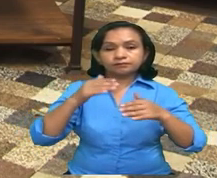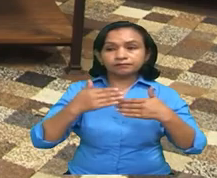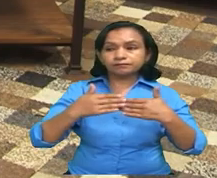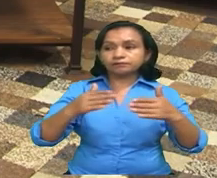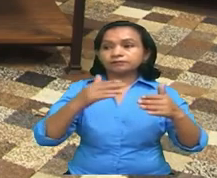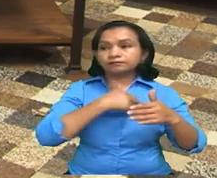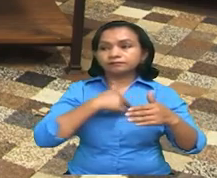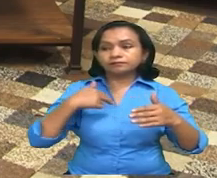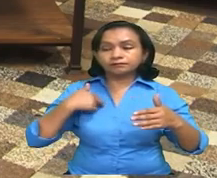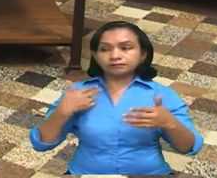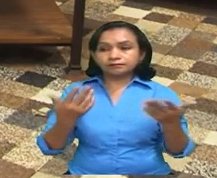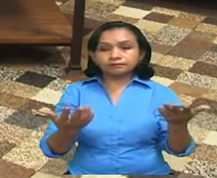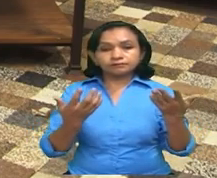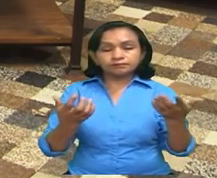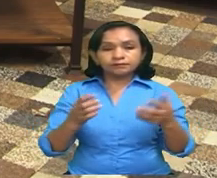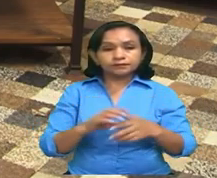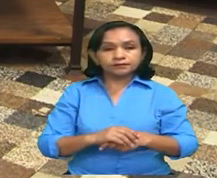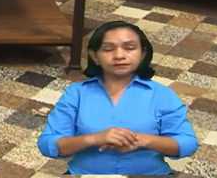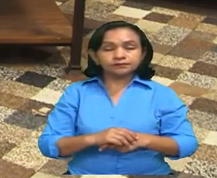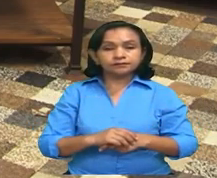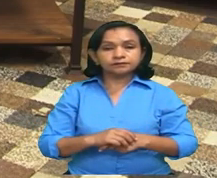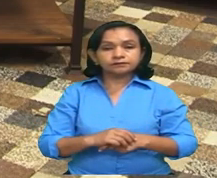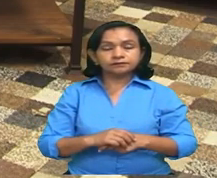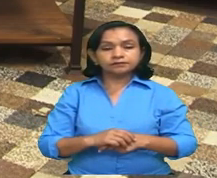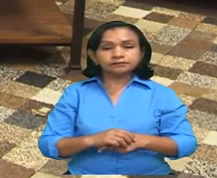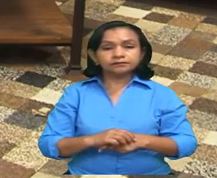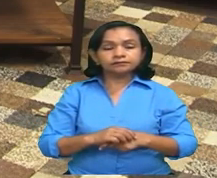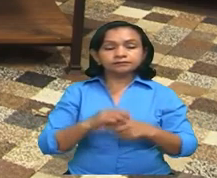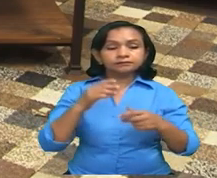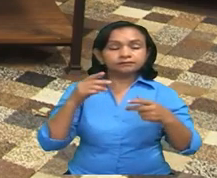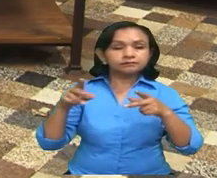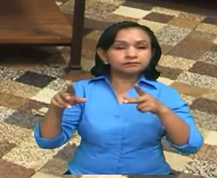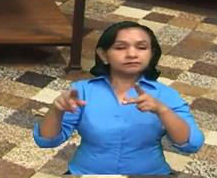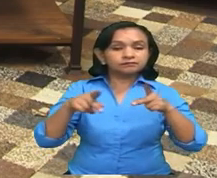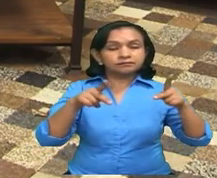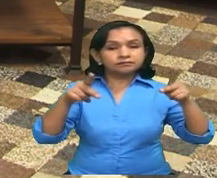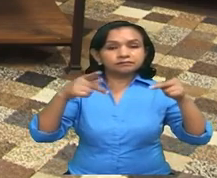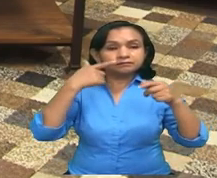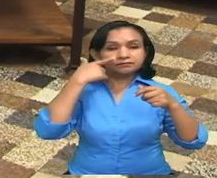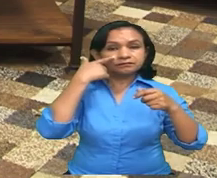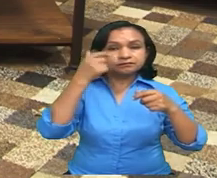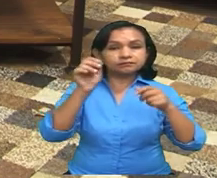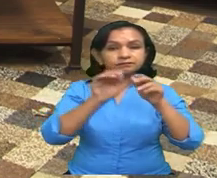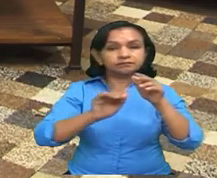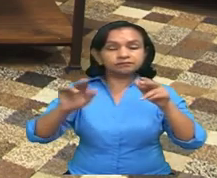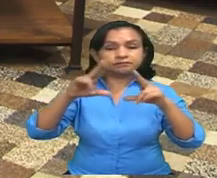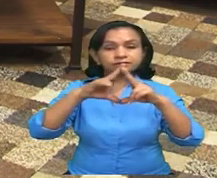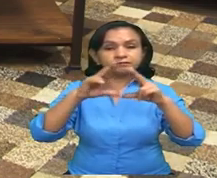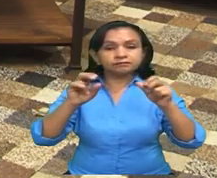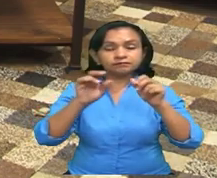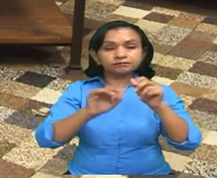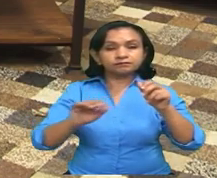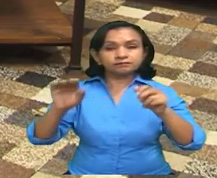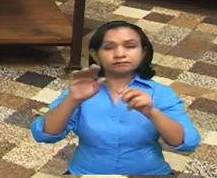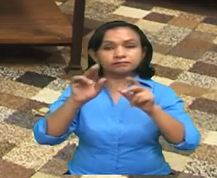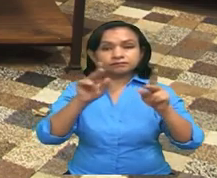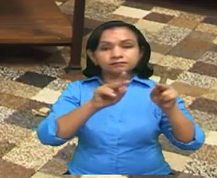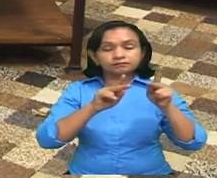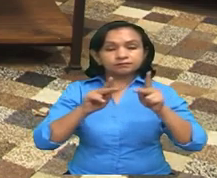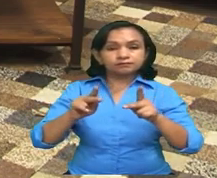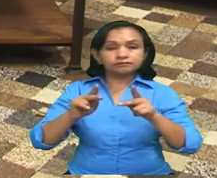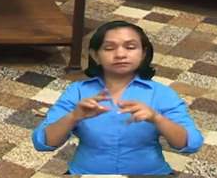permanencia en Nicaragua. Creo que es el grupo de Taiwán, si no me equivoco, el que se está quedando un poquito más de tiempo, se crean, creo que